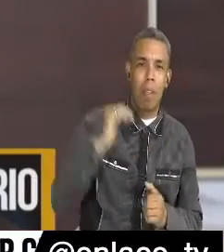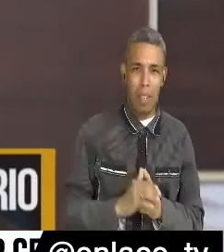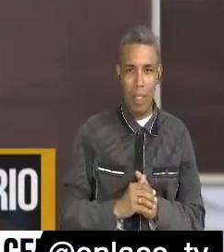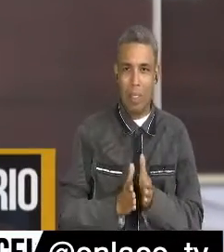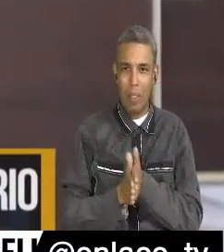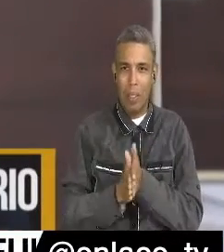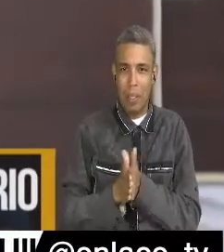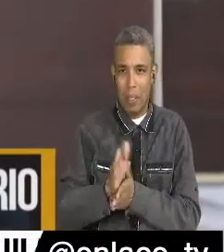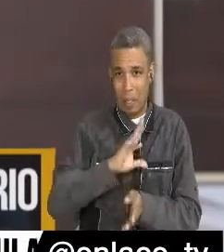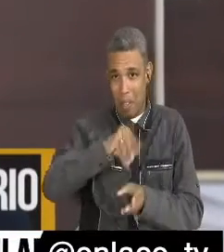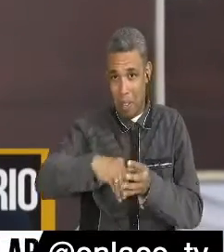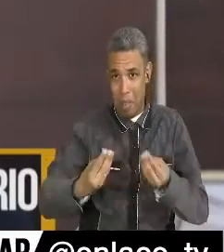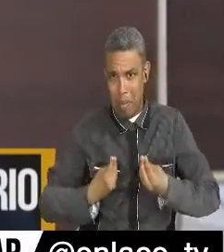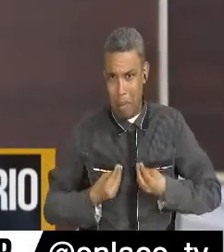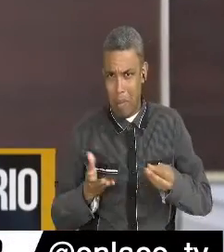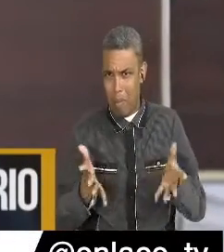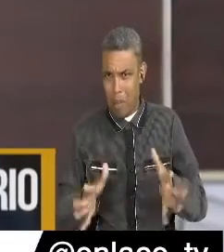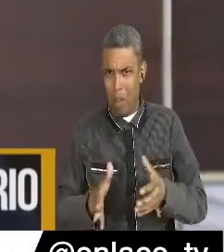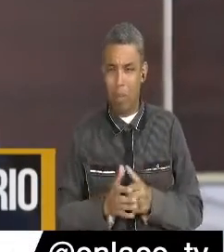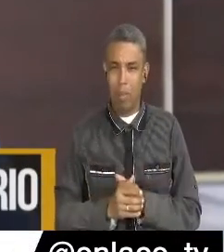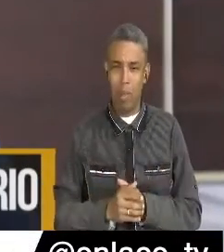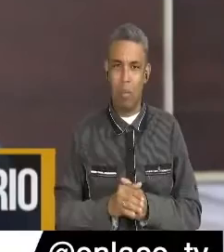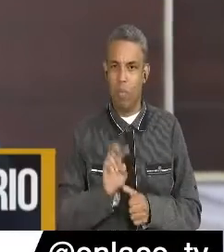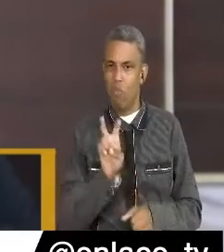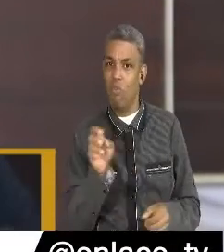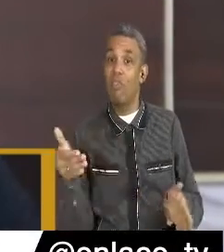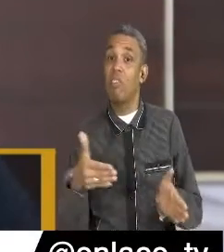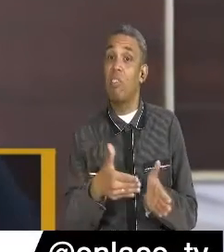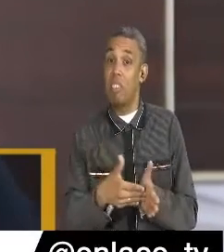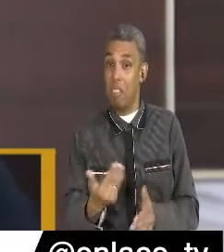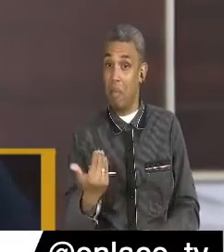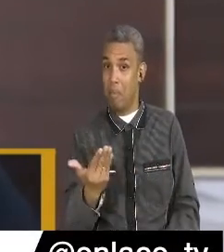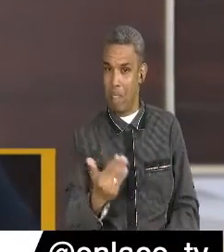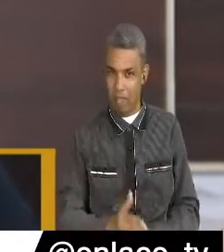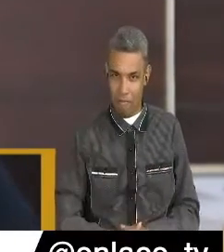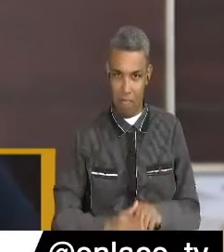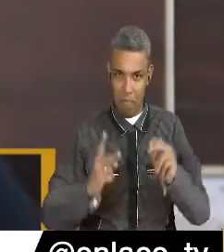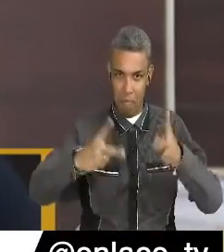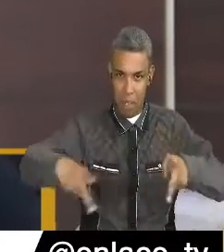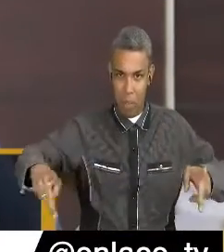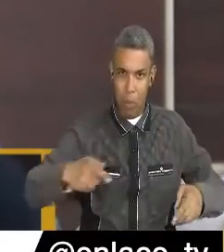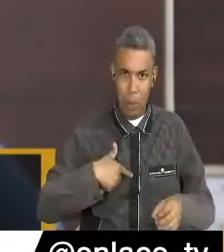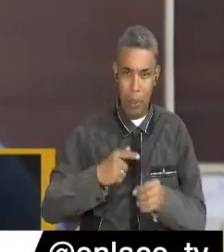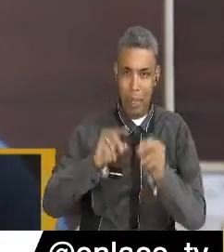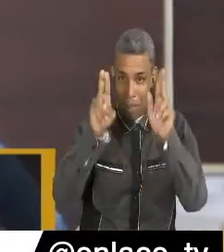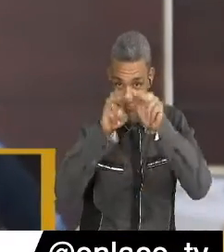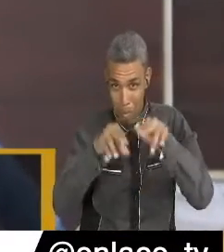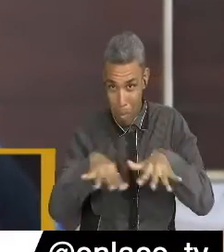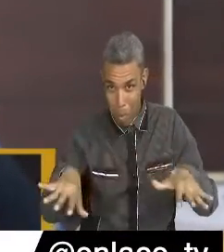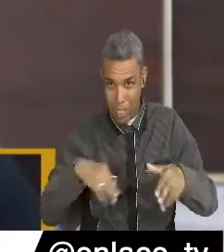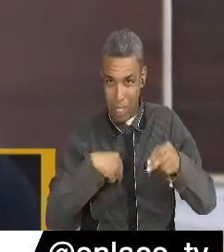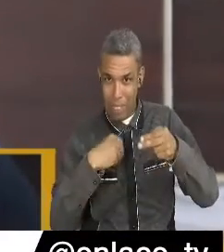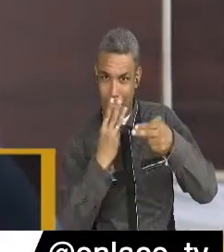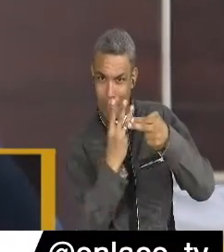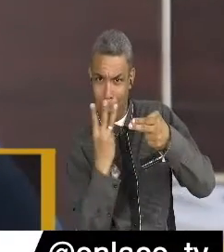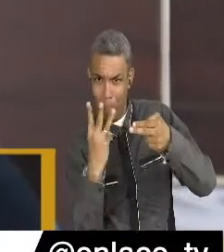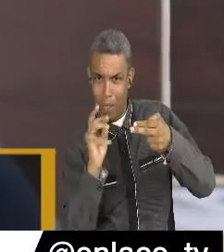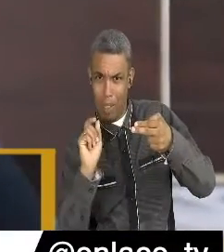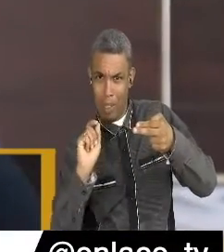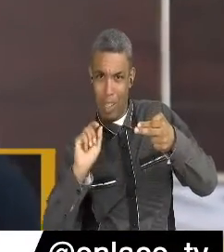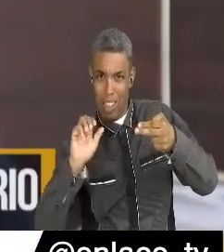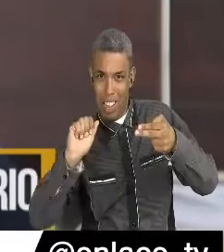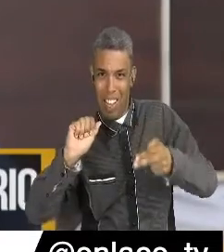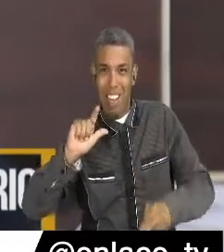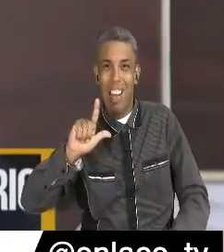ya como unas 7.000 personas postuladas. Cuando vamos a mirar en el